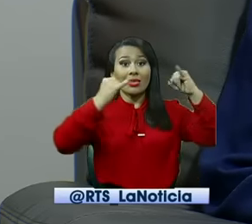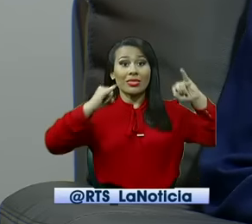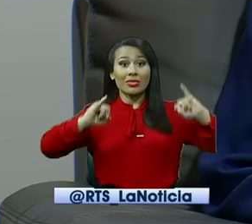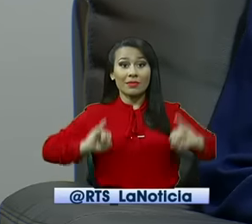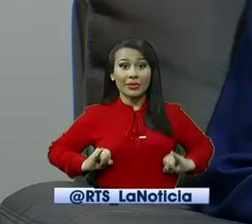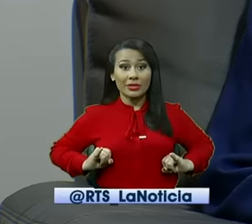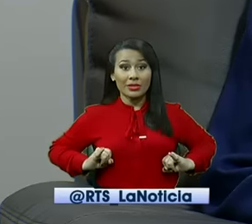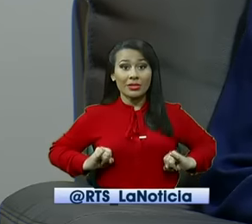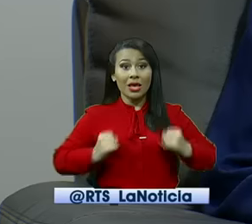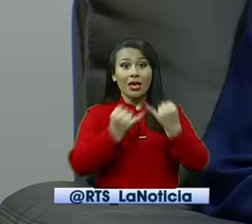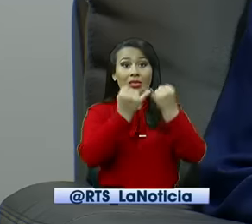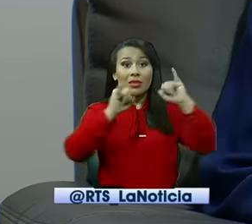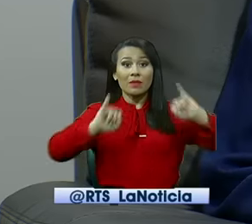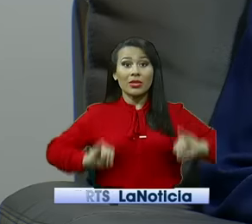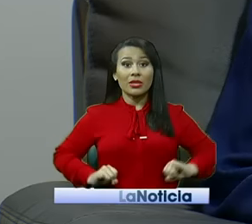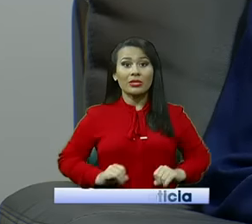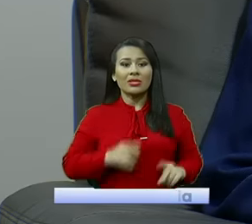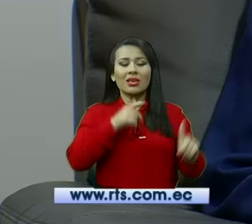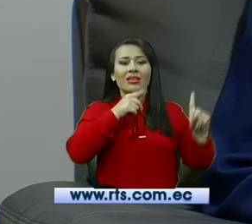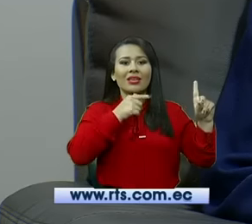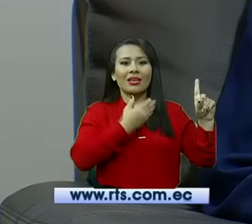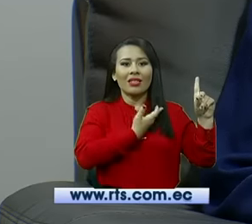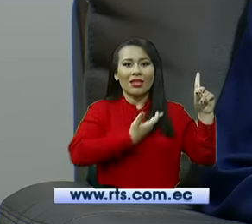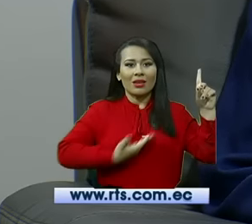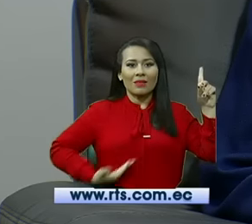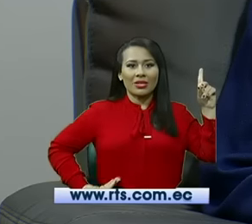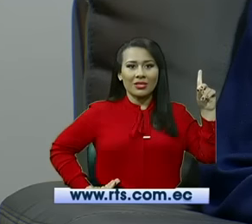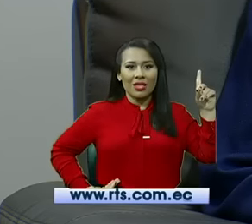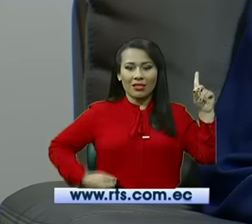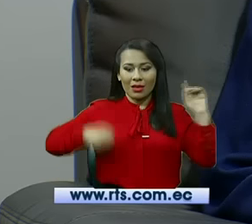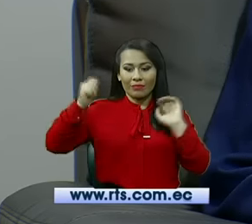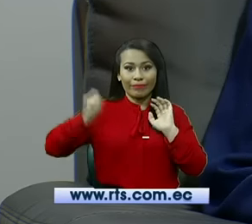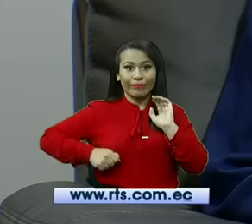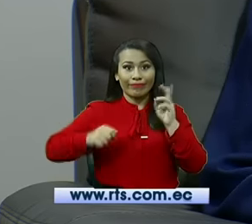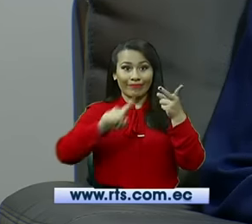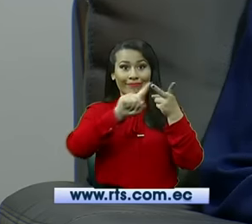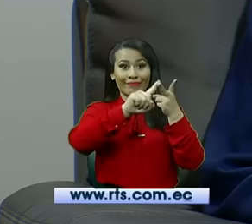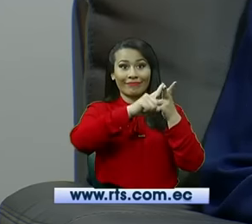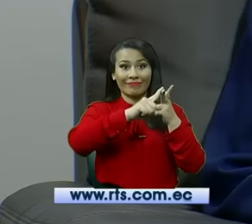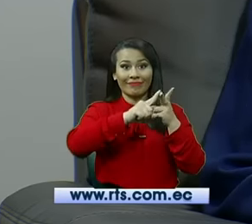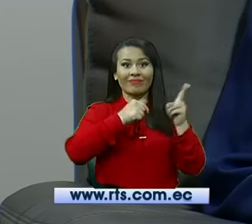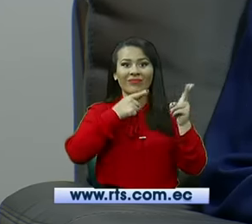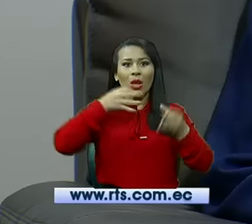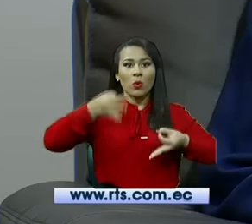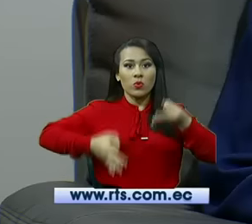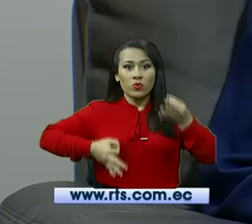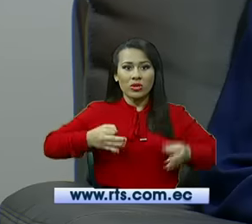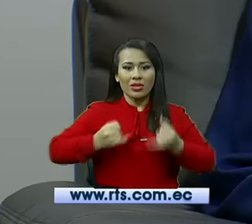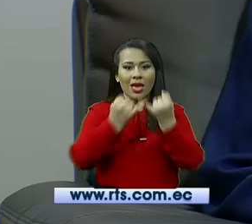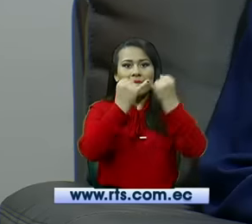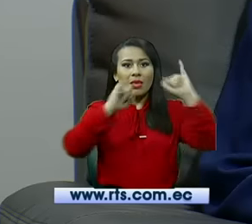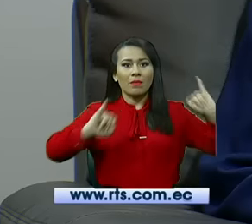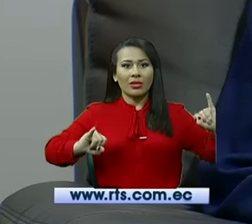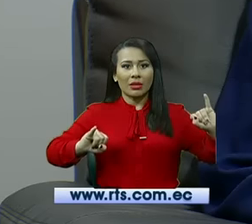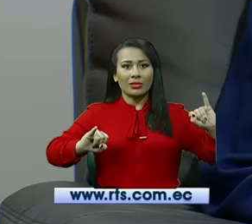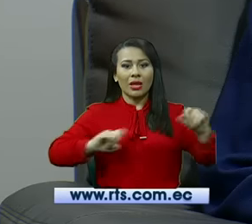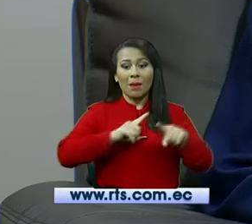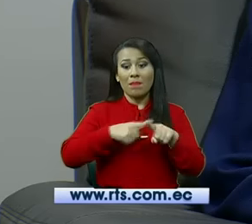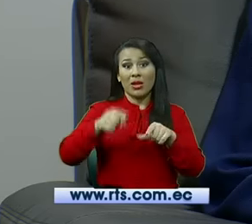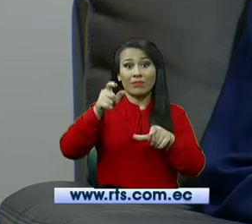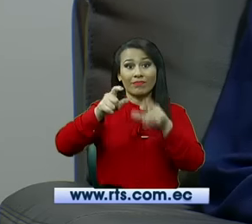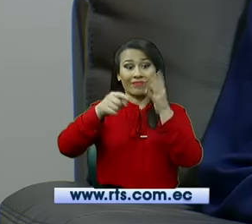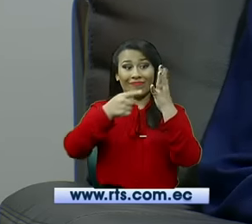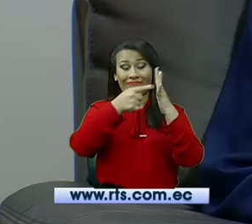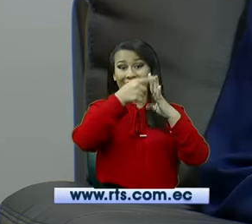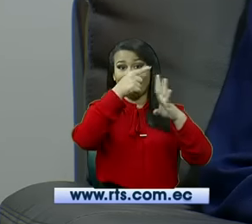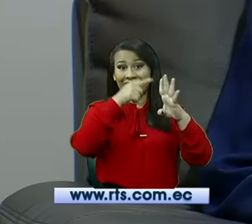Independencia en la función judicial en las Cortes tribunales y jueces para que puedan establecer